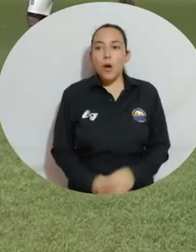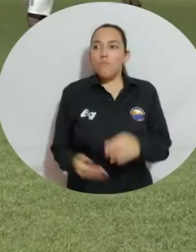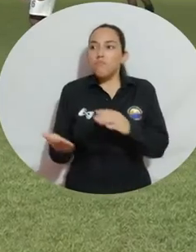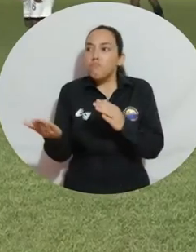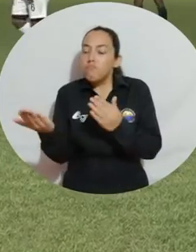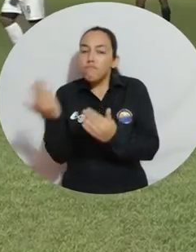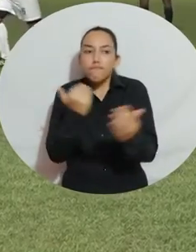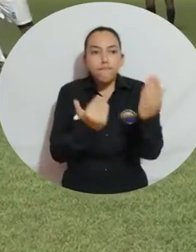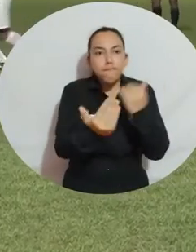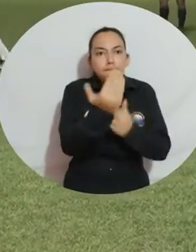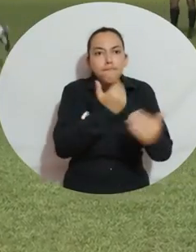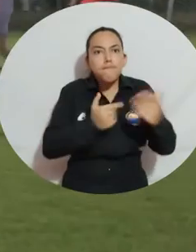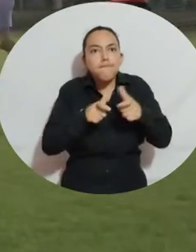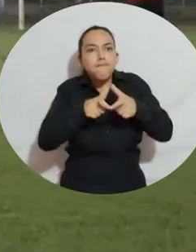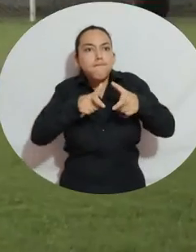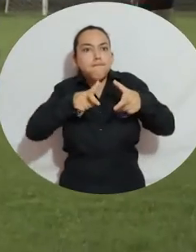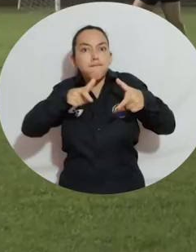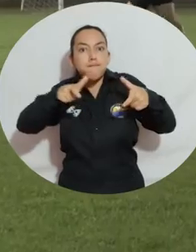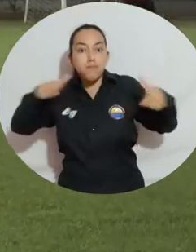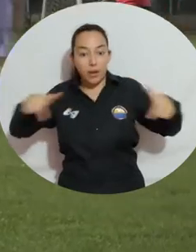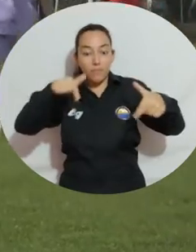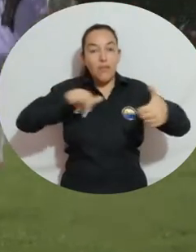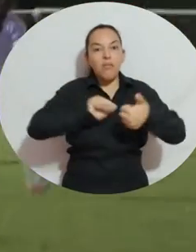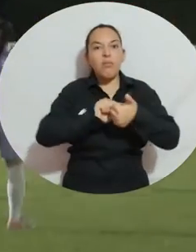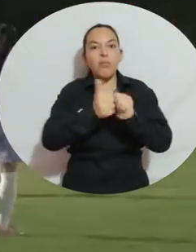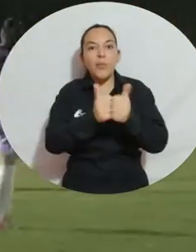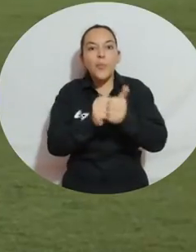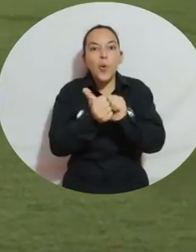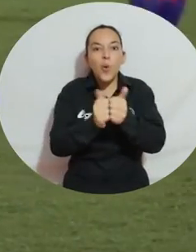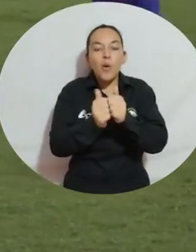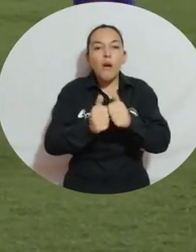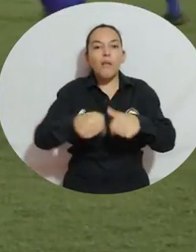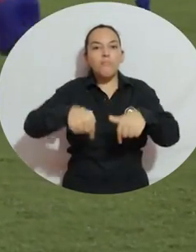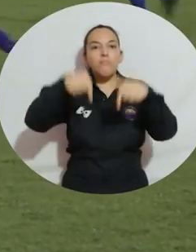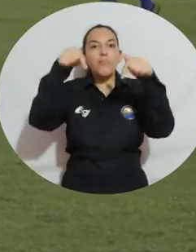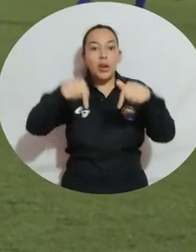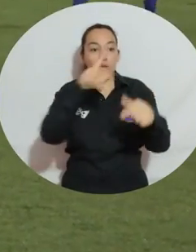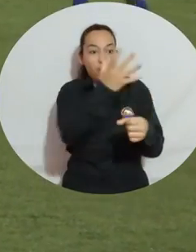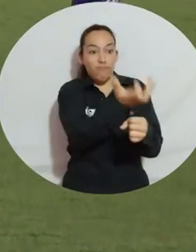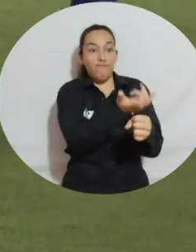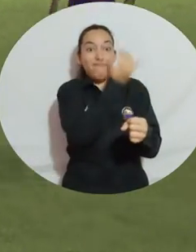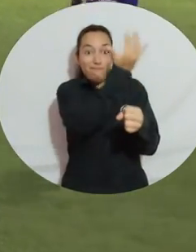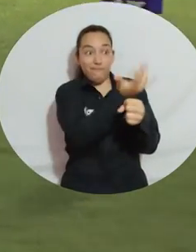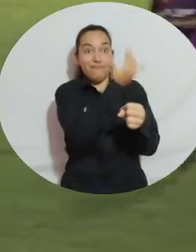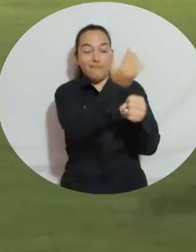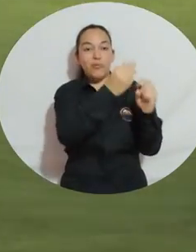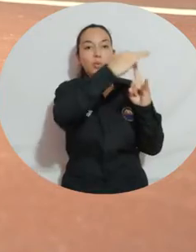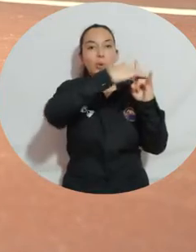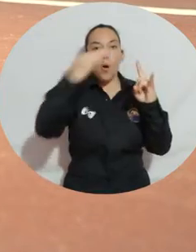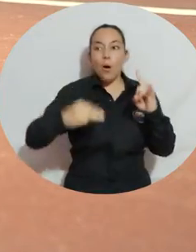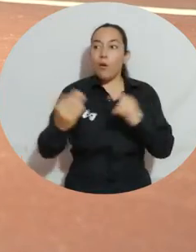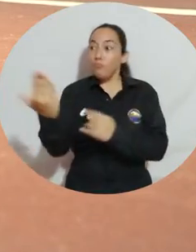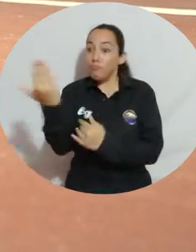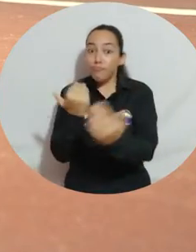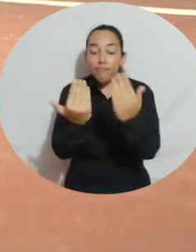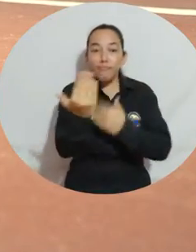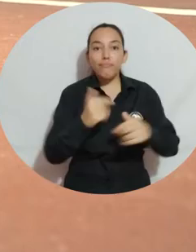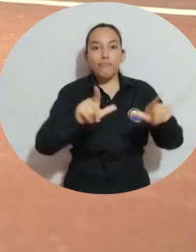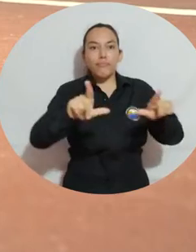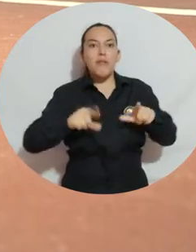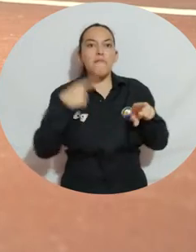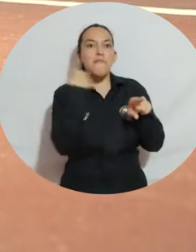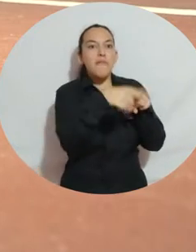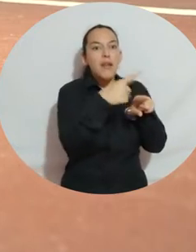El crecimiento y acogida que ha tenido este espacio de interacción deportivo permitió que en esta ocasión Antorcha Unimagdalena trajera a sus